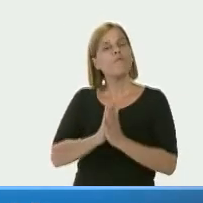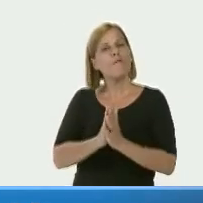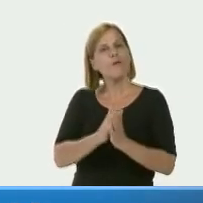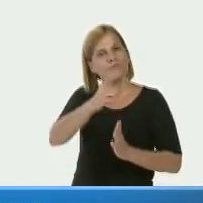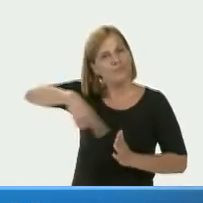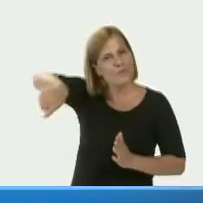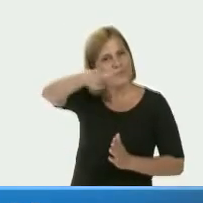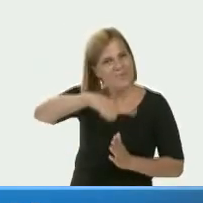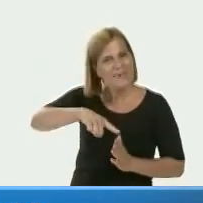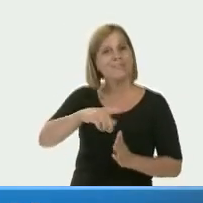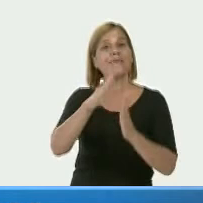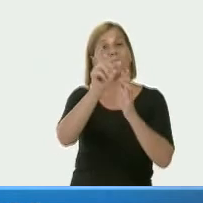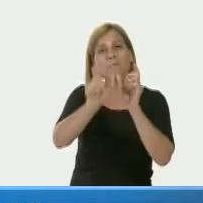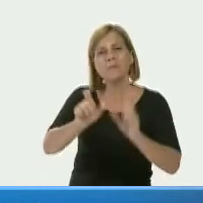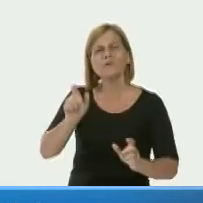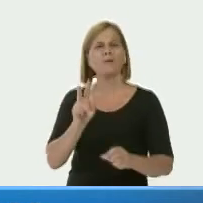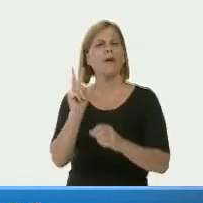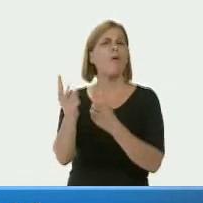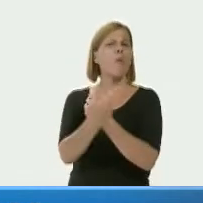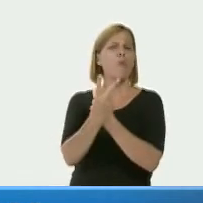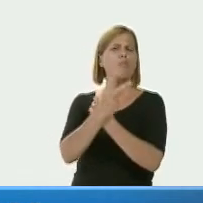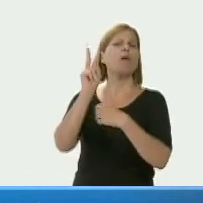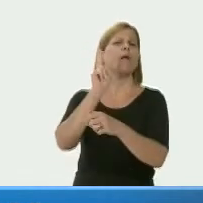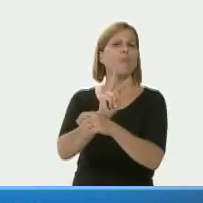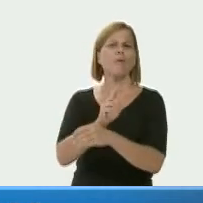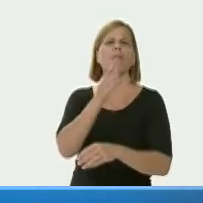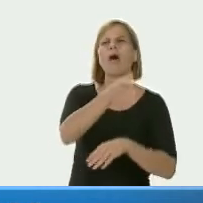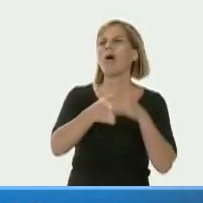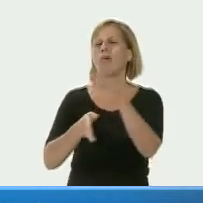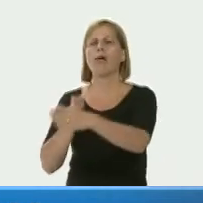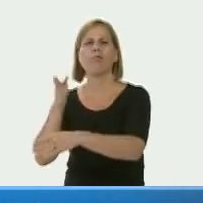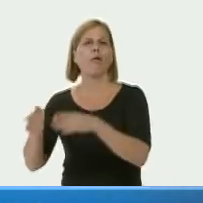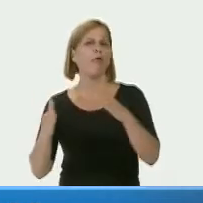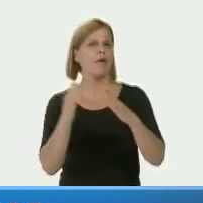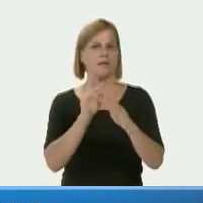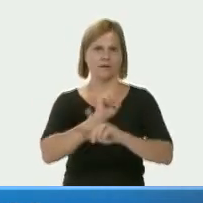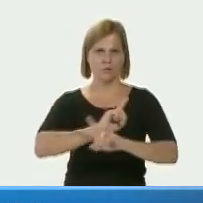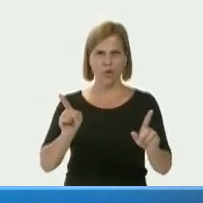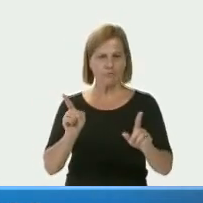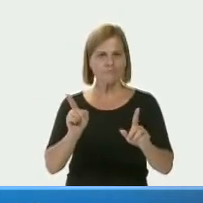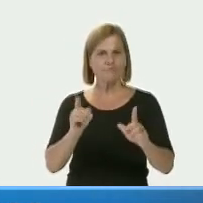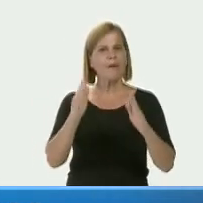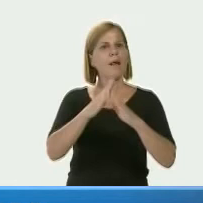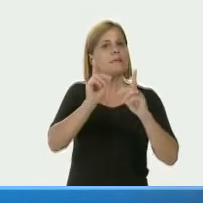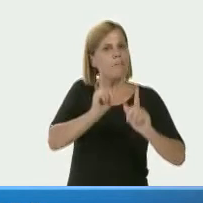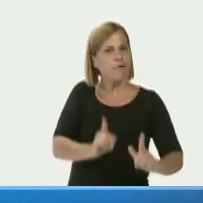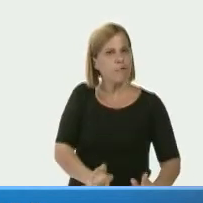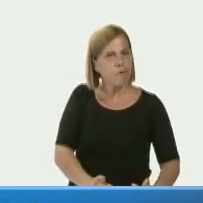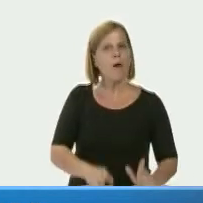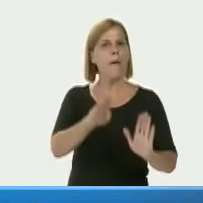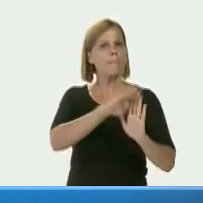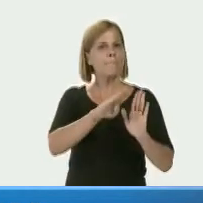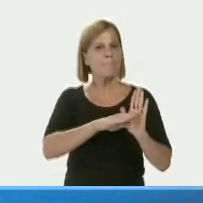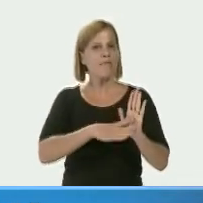población el cuidado de no salir y de tomar todas las medidas que están anunciadas